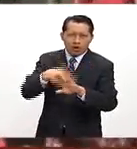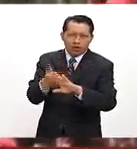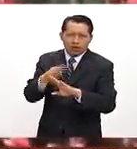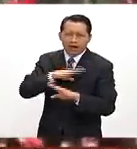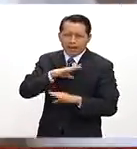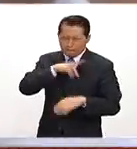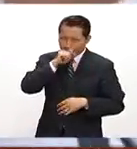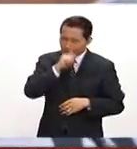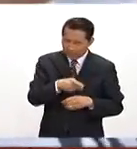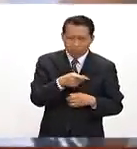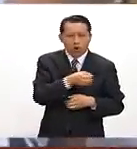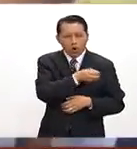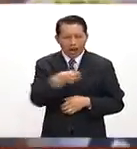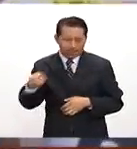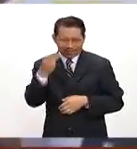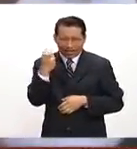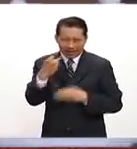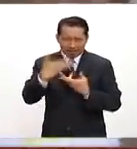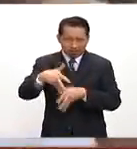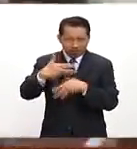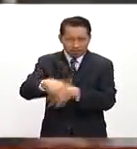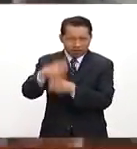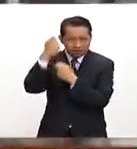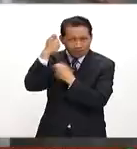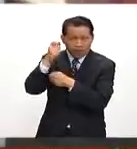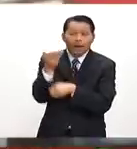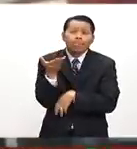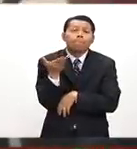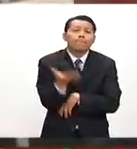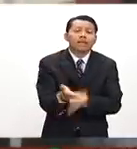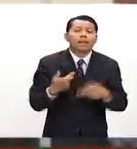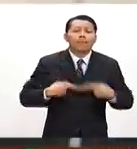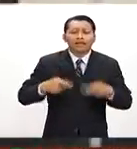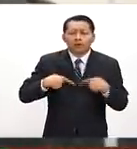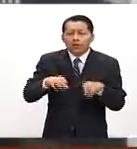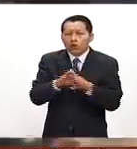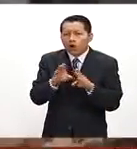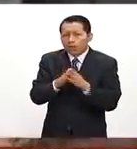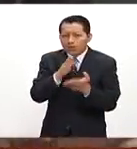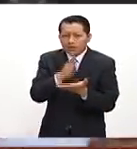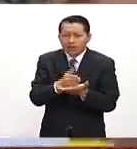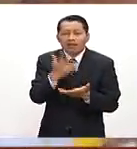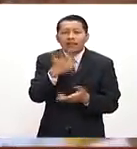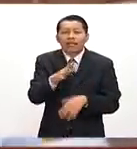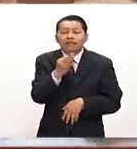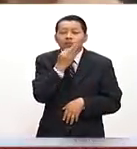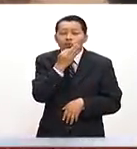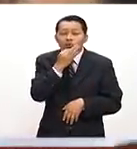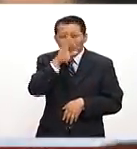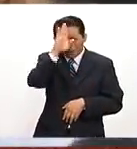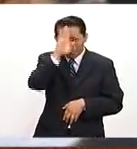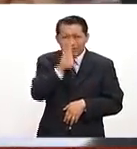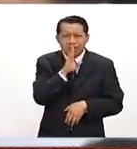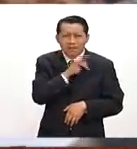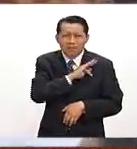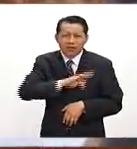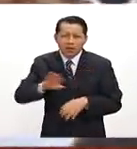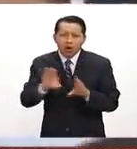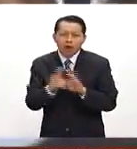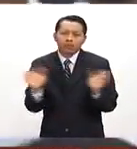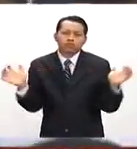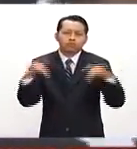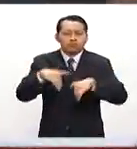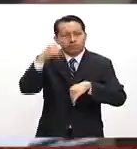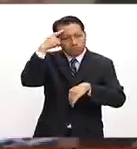organiza estas manifestaciones pidió a sus seguidores que se detengan 10 minutos a mediodía como una forma de sumarse a